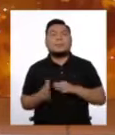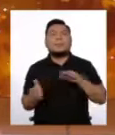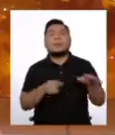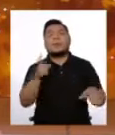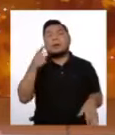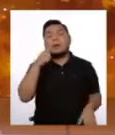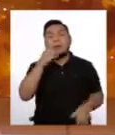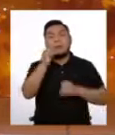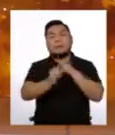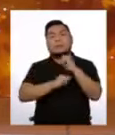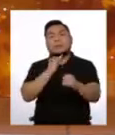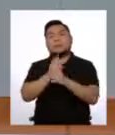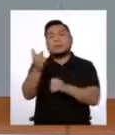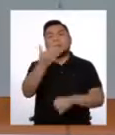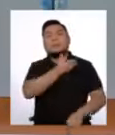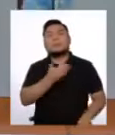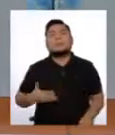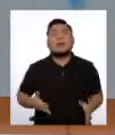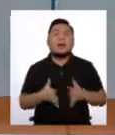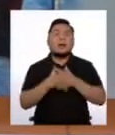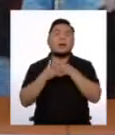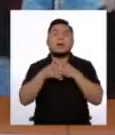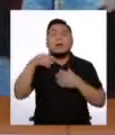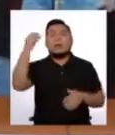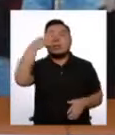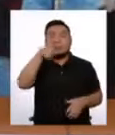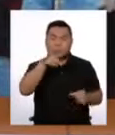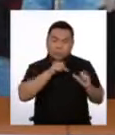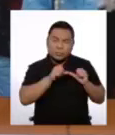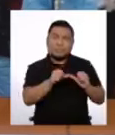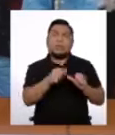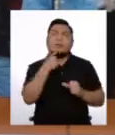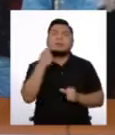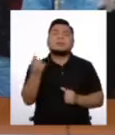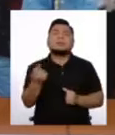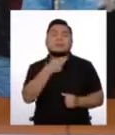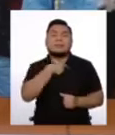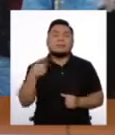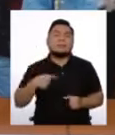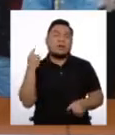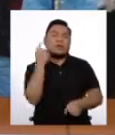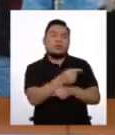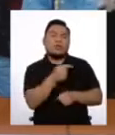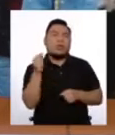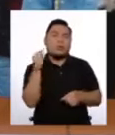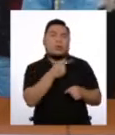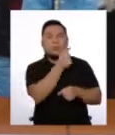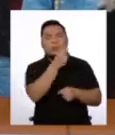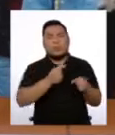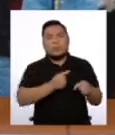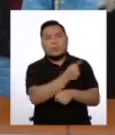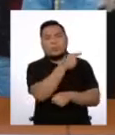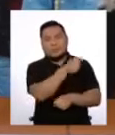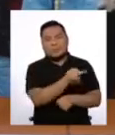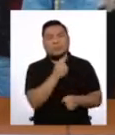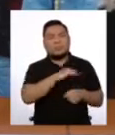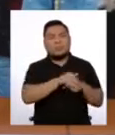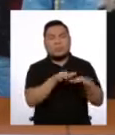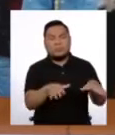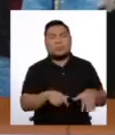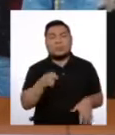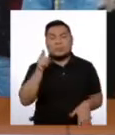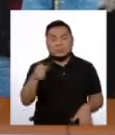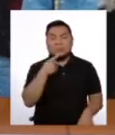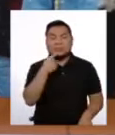En el ámbito internacional, el presidente de Estados Unidos, Donald Trump, continúa con sus ataques a China por la gestión de la crisis del nuevo coronavirus. Esta vez tildó al gobierno